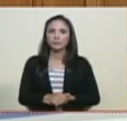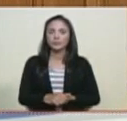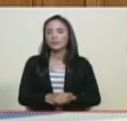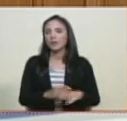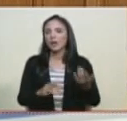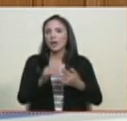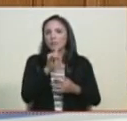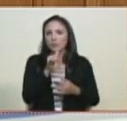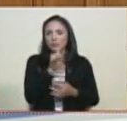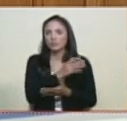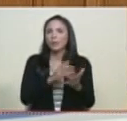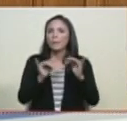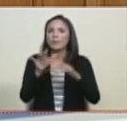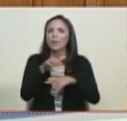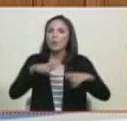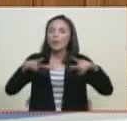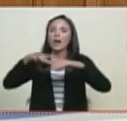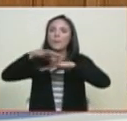municipal de Chinacota,